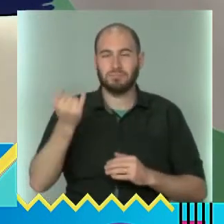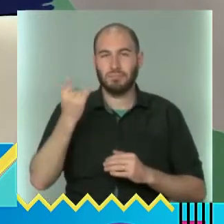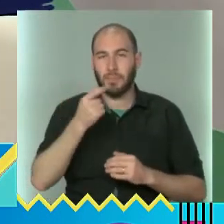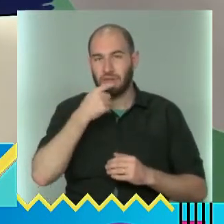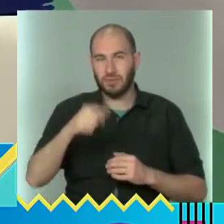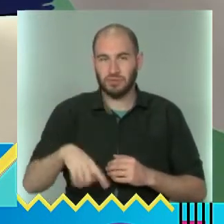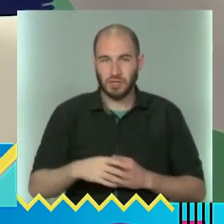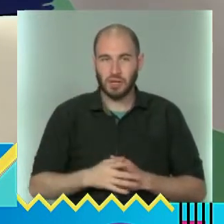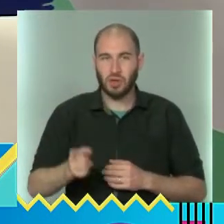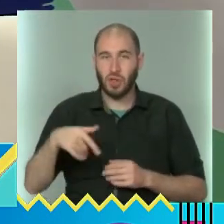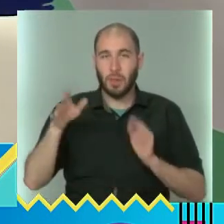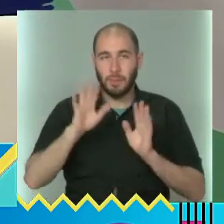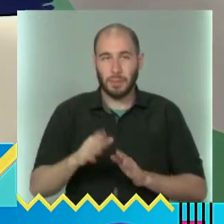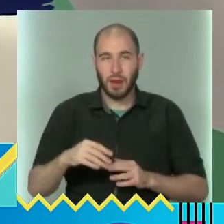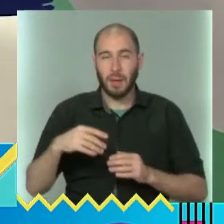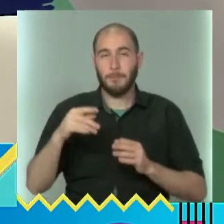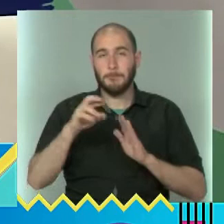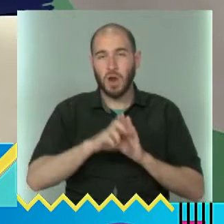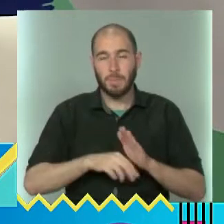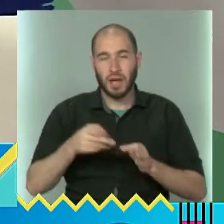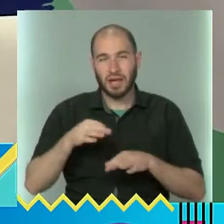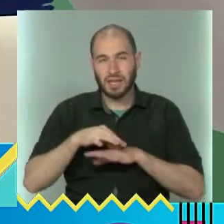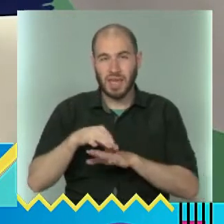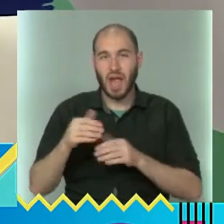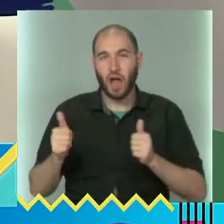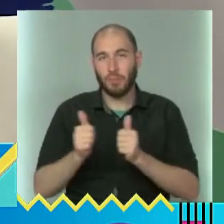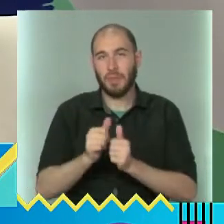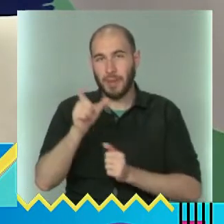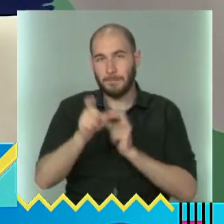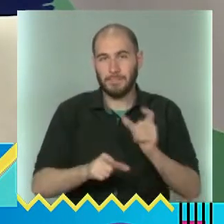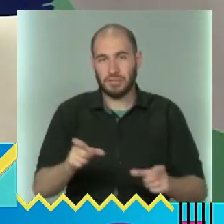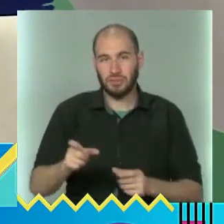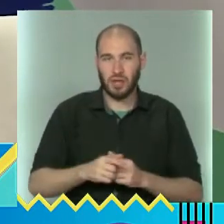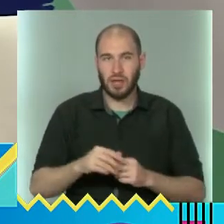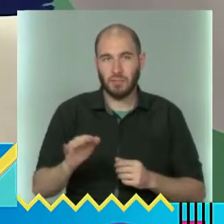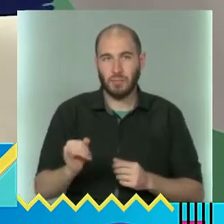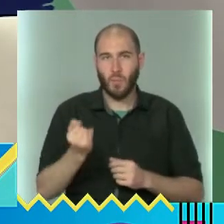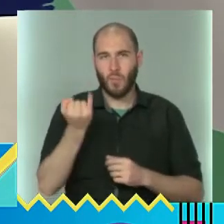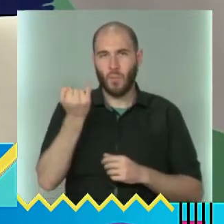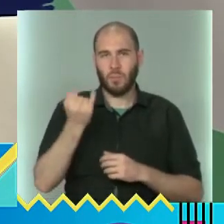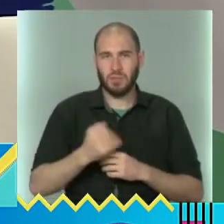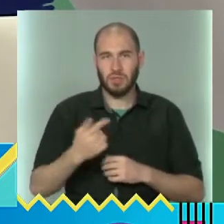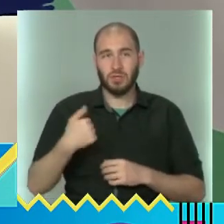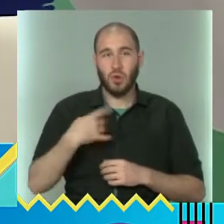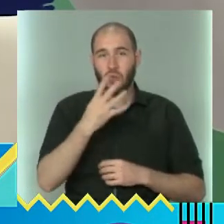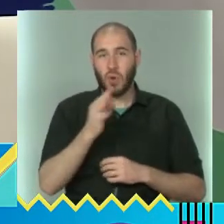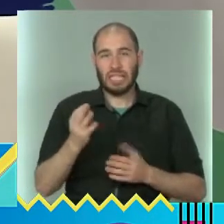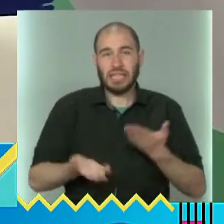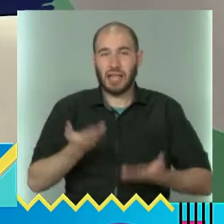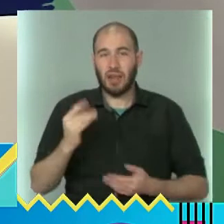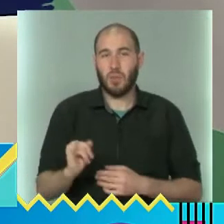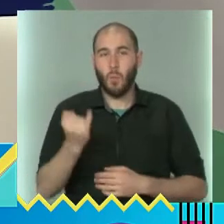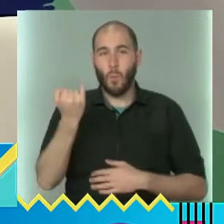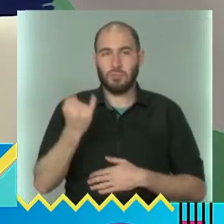Mendoza, estamos preparando un programa de coaching para acompañar a personas que están perdiendo mucho peso, porque yo perdí 40 kilos,